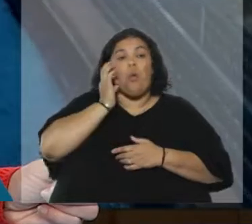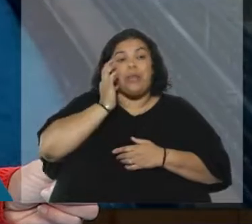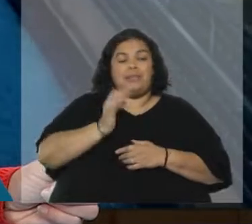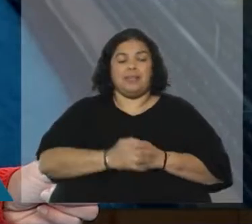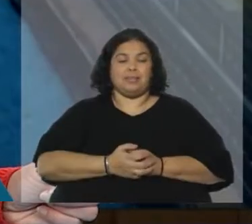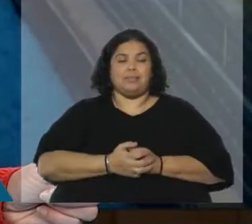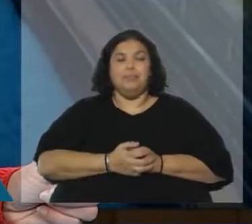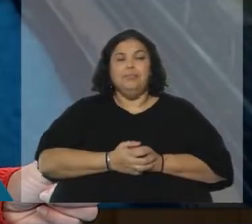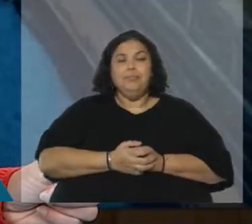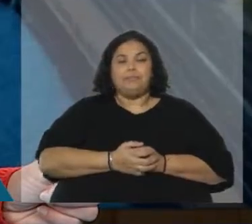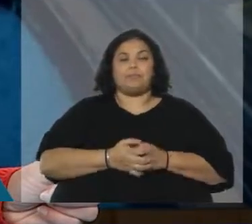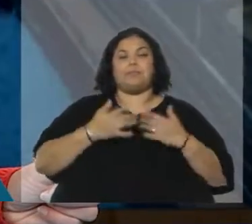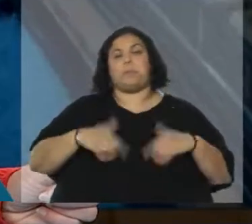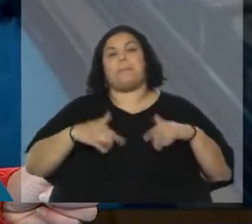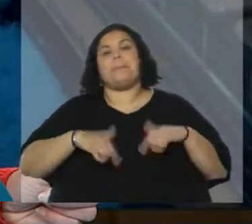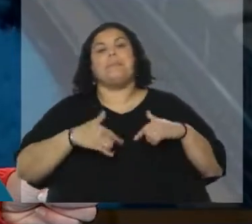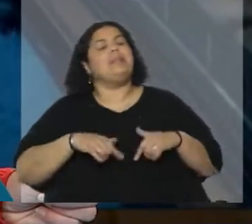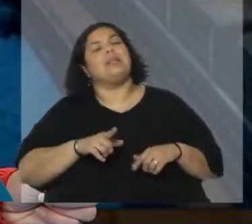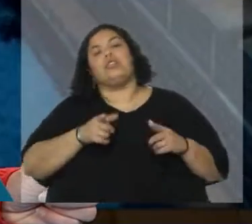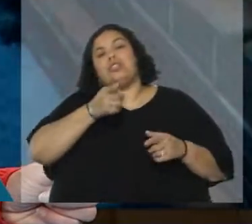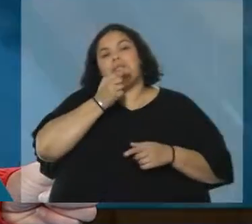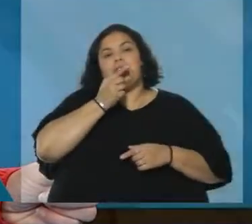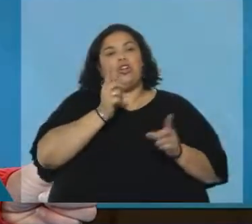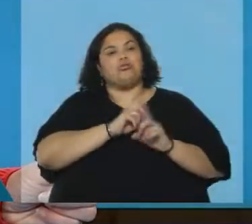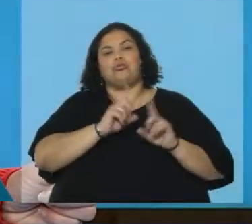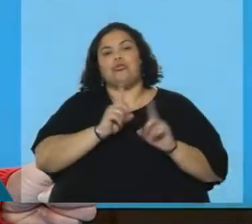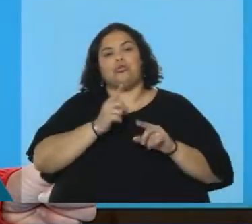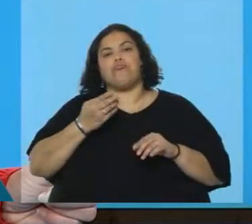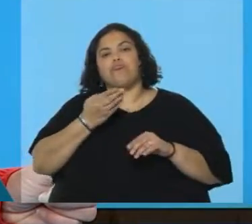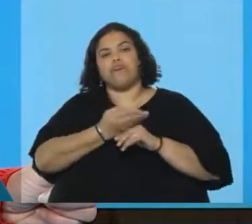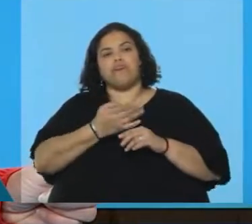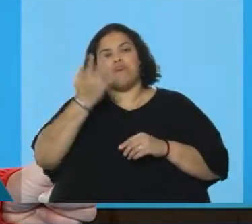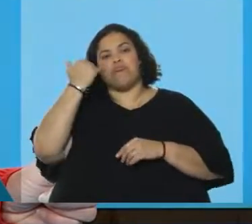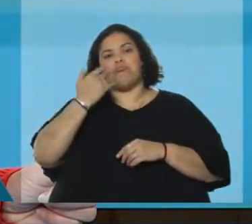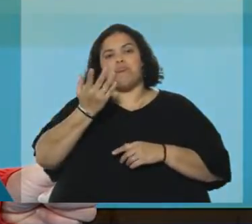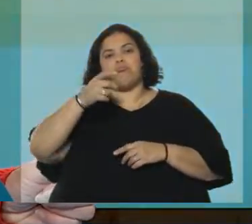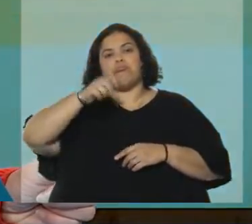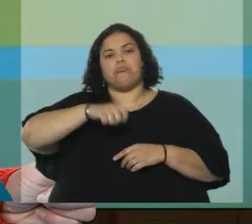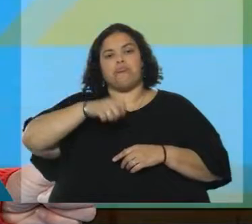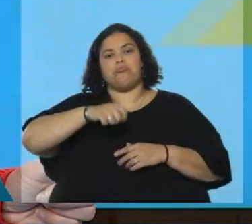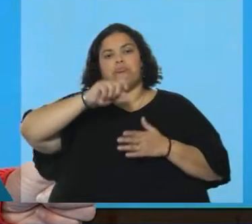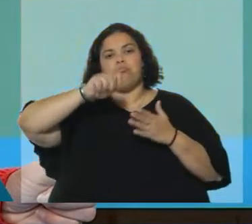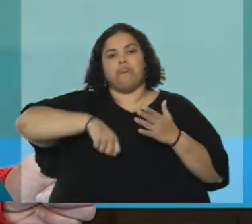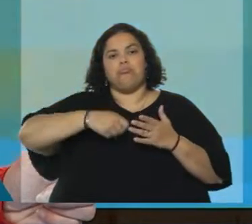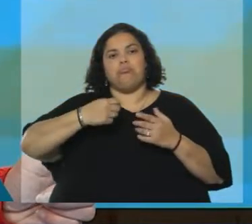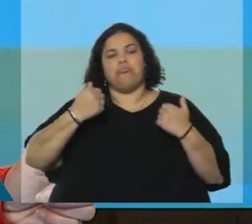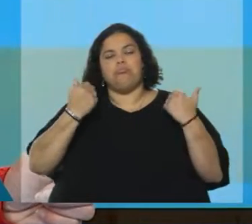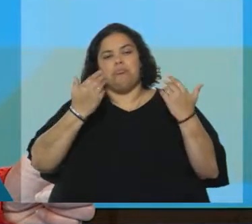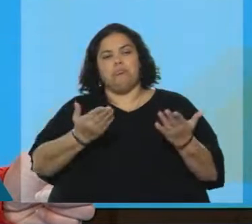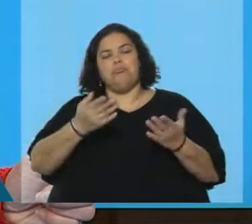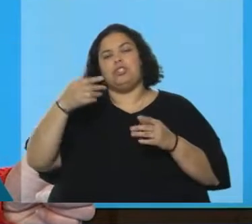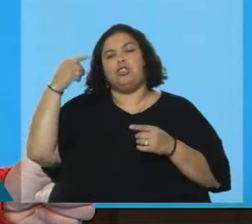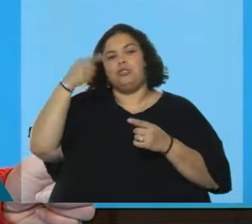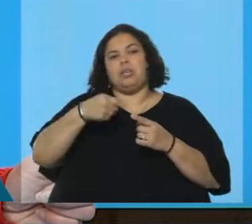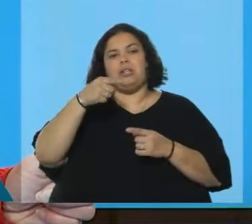el ministerio del interior- no apeló el fallo de la justicia civil que condenó al estado a indemnizar a